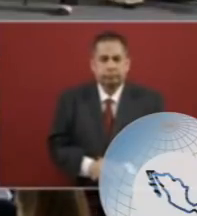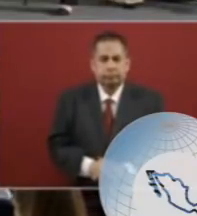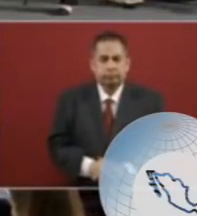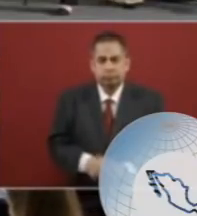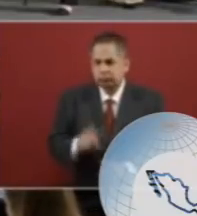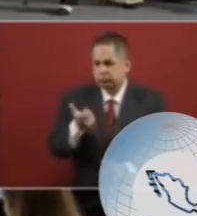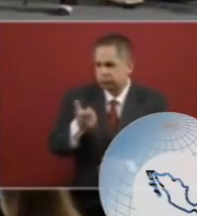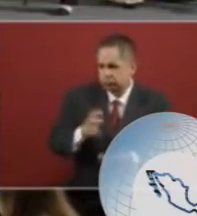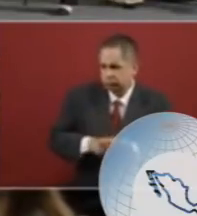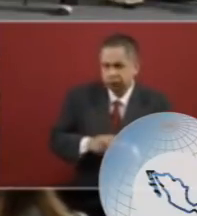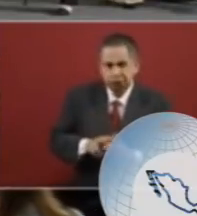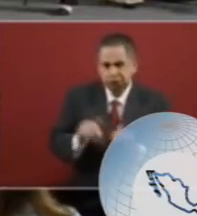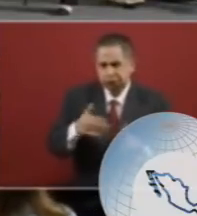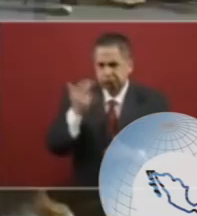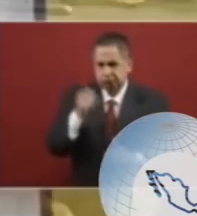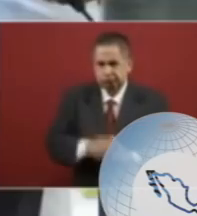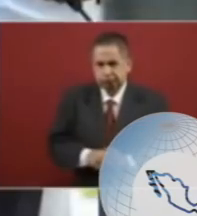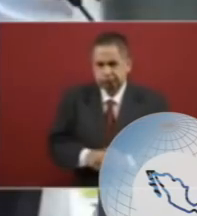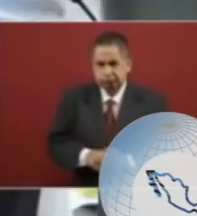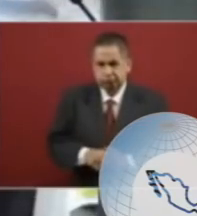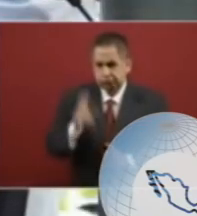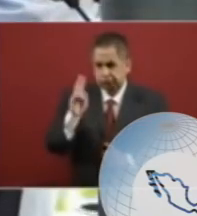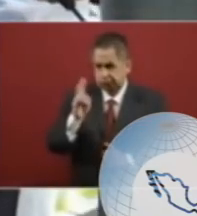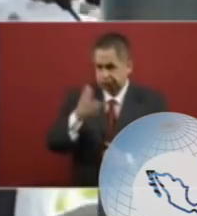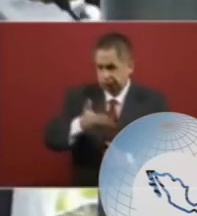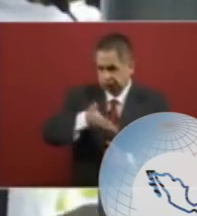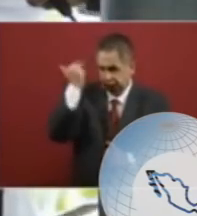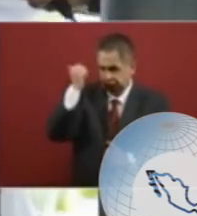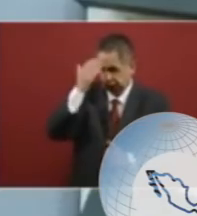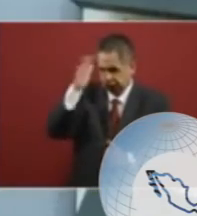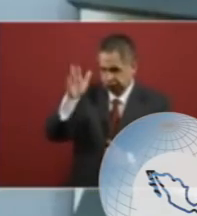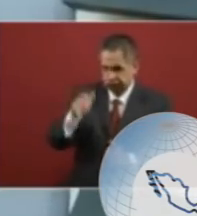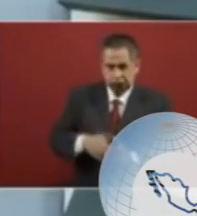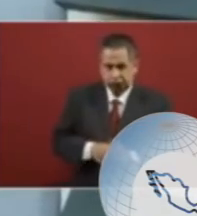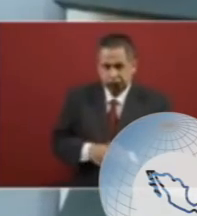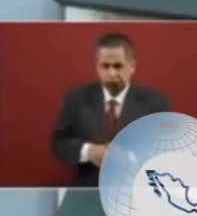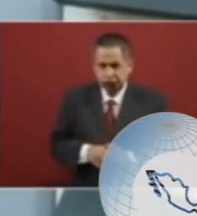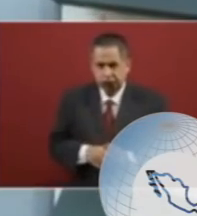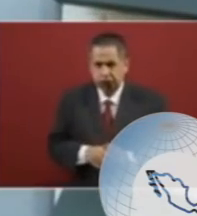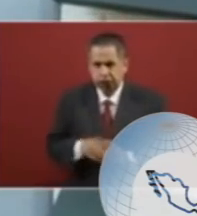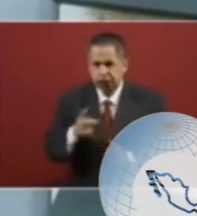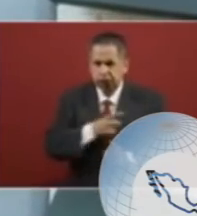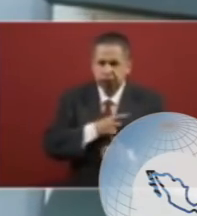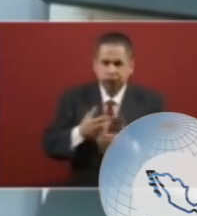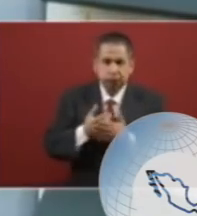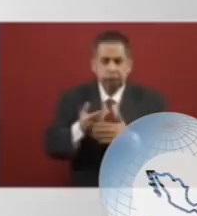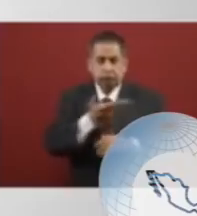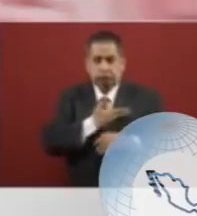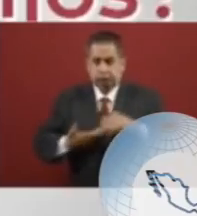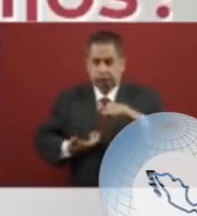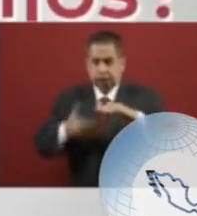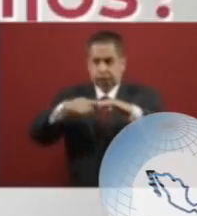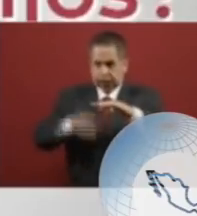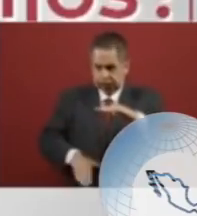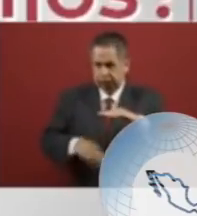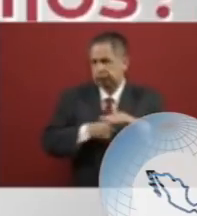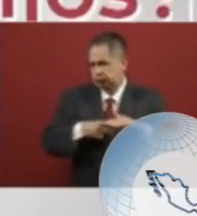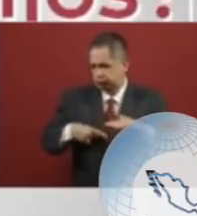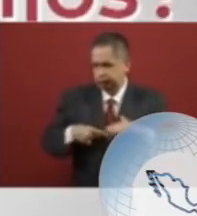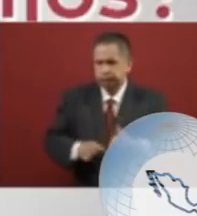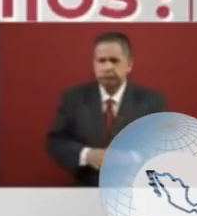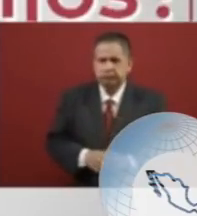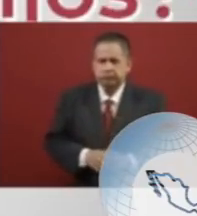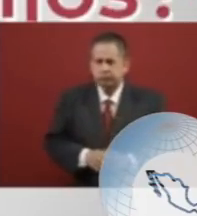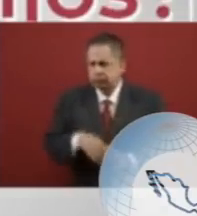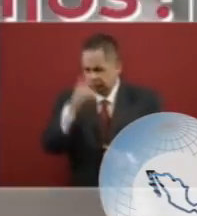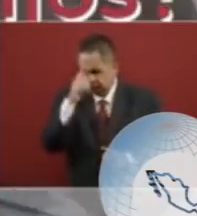Ni idea. No, la verdad no sé. No, la verdad desconozco. Pues debe de ganar menos que el presidente.